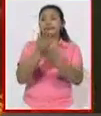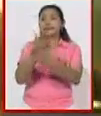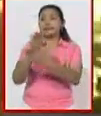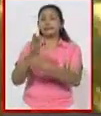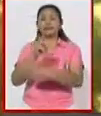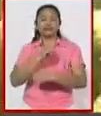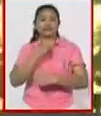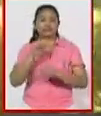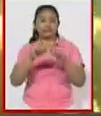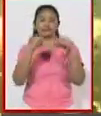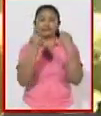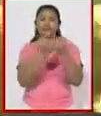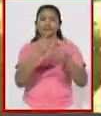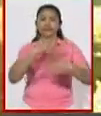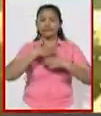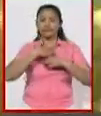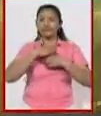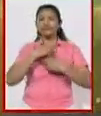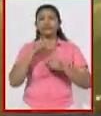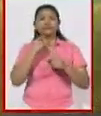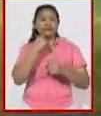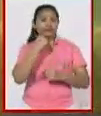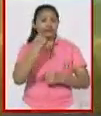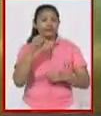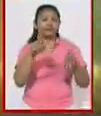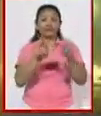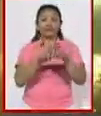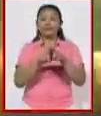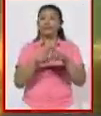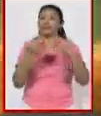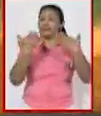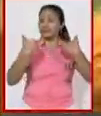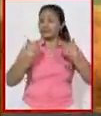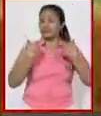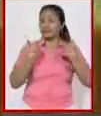varios sectores que estuvieron movilizados y aseguraron de que ellos también van a ingresar en movilización.